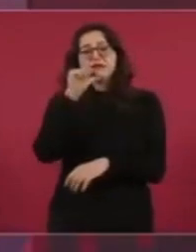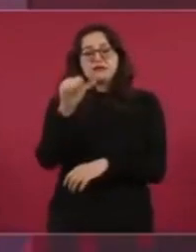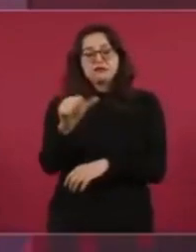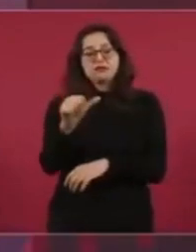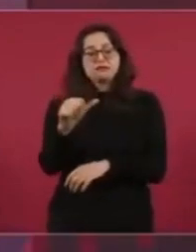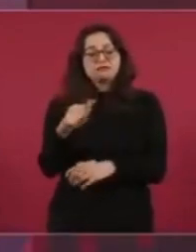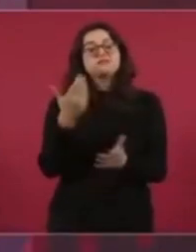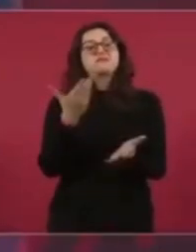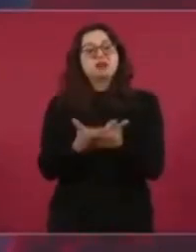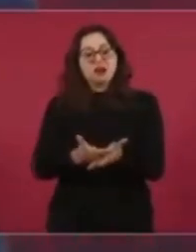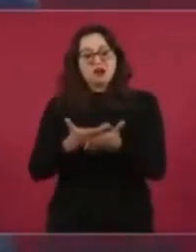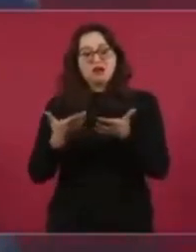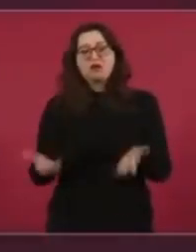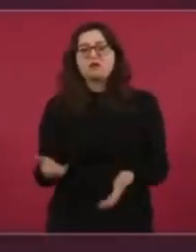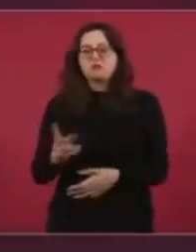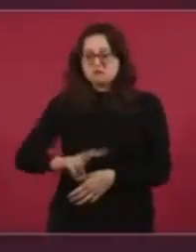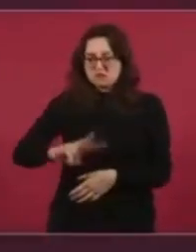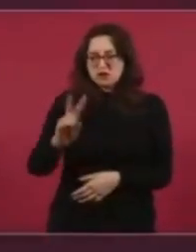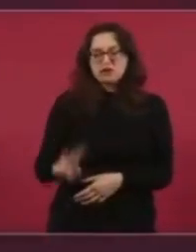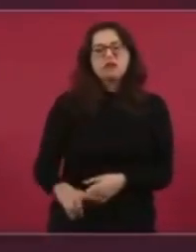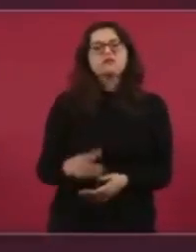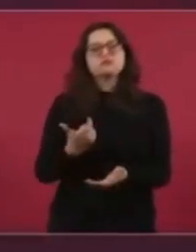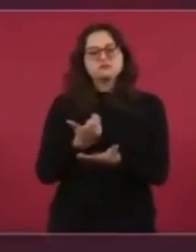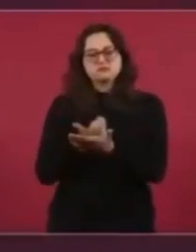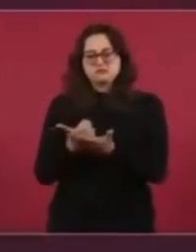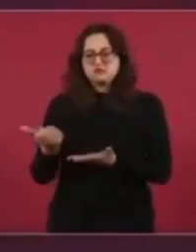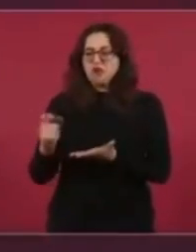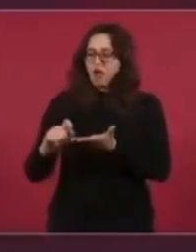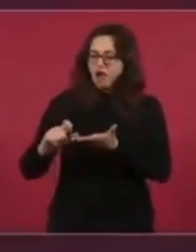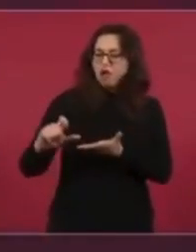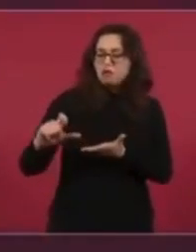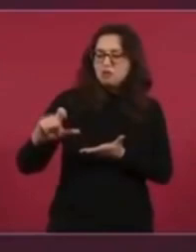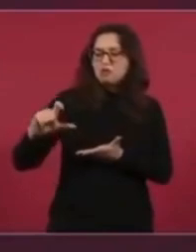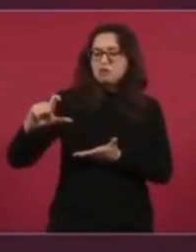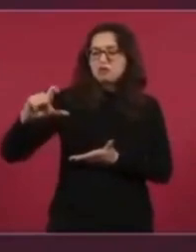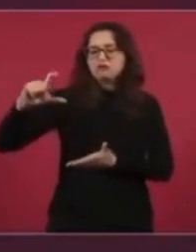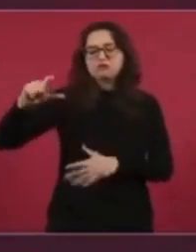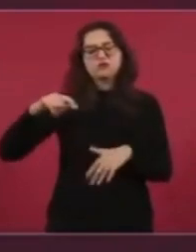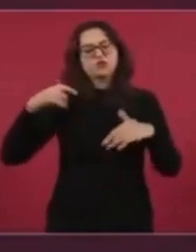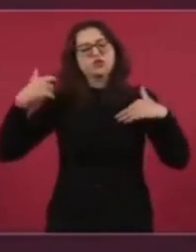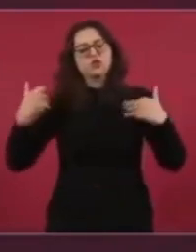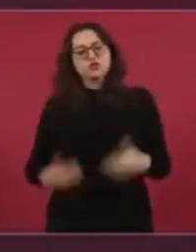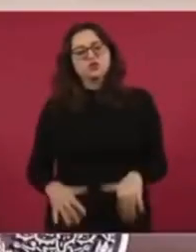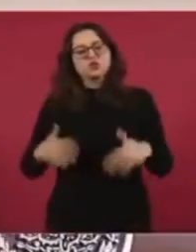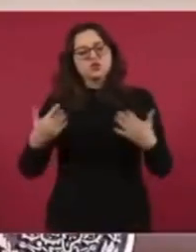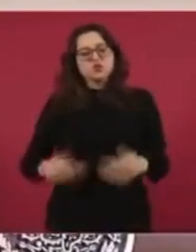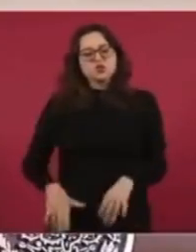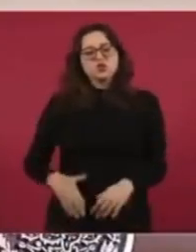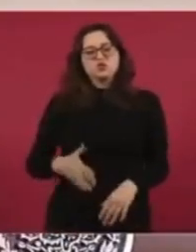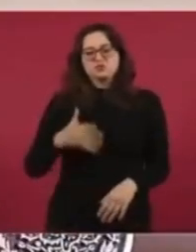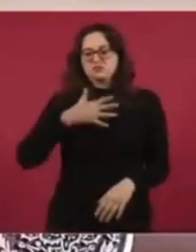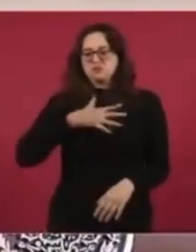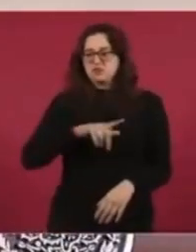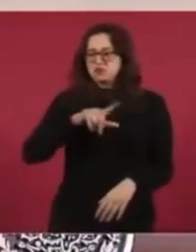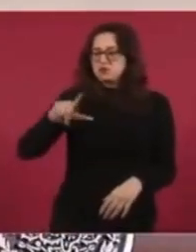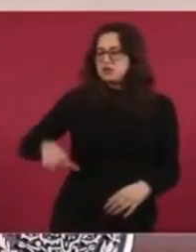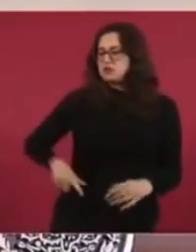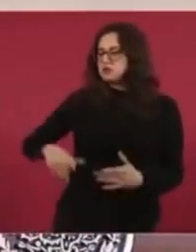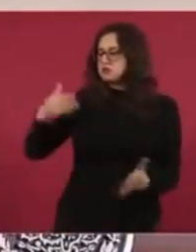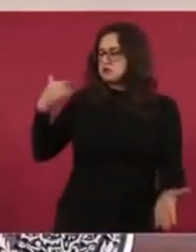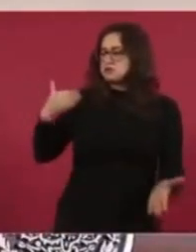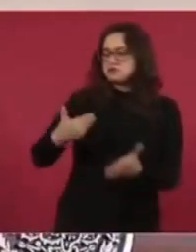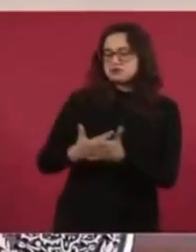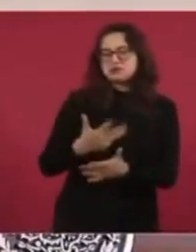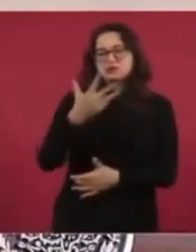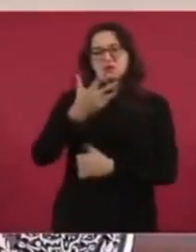¿Qué mejor manera de conmemorar los 5 años de nuestro gobierno?